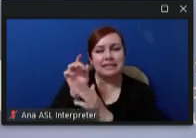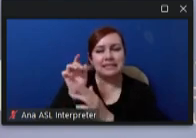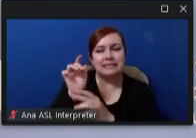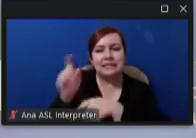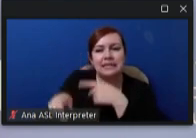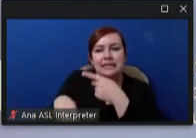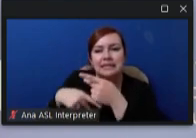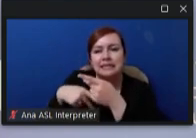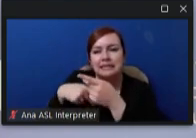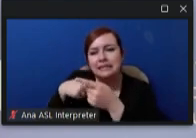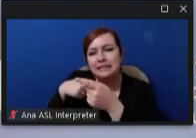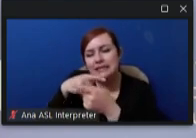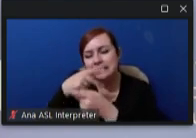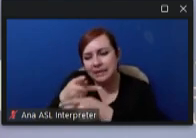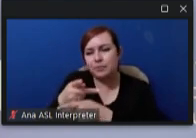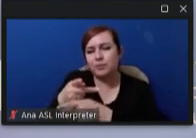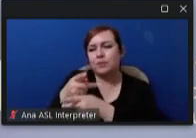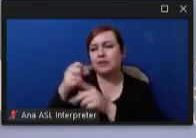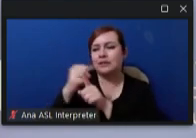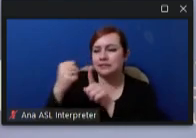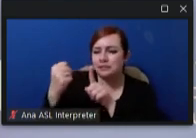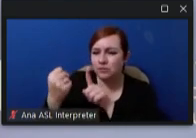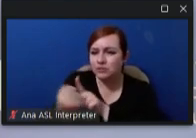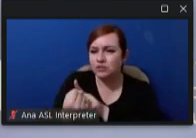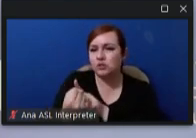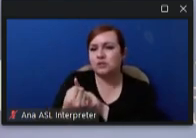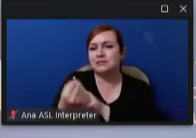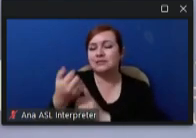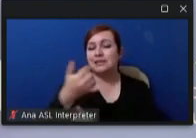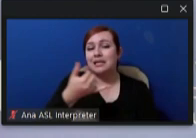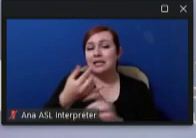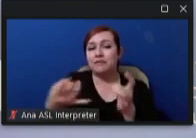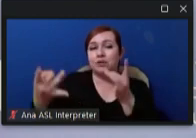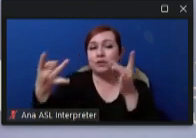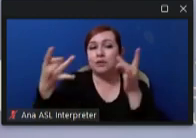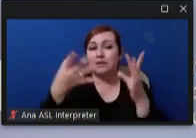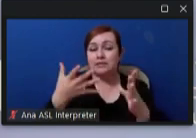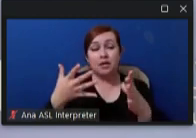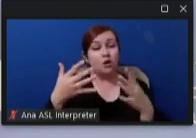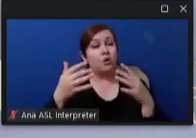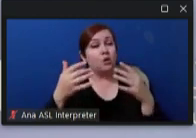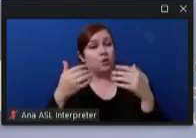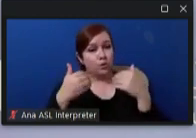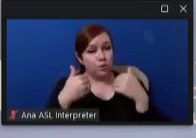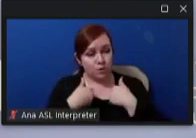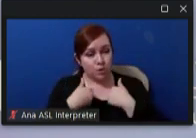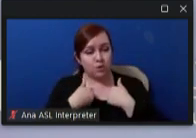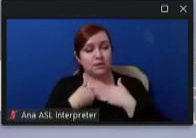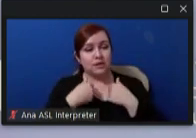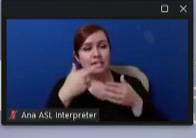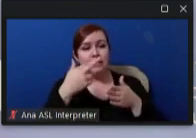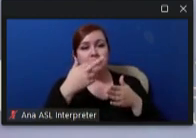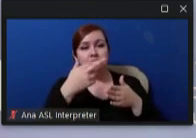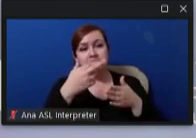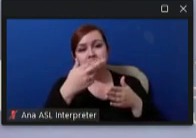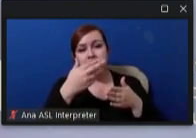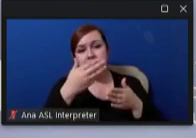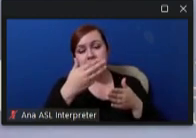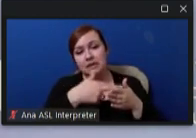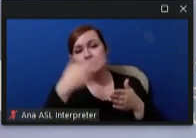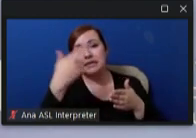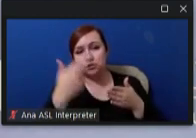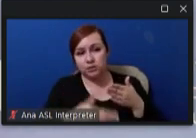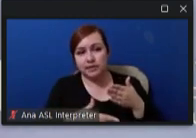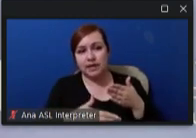situaciones y de violencia, con resultados que se dan en esta